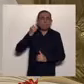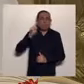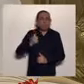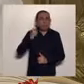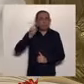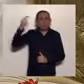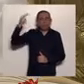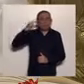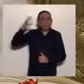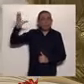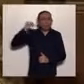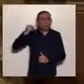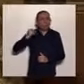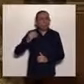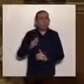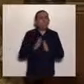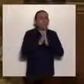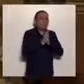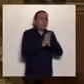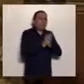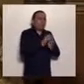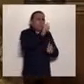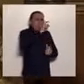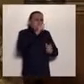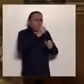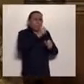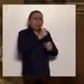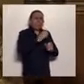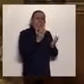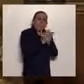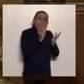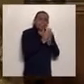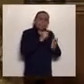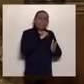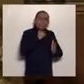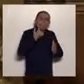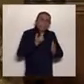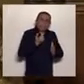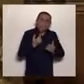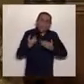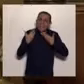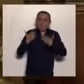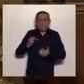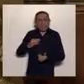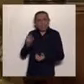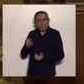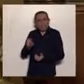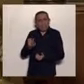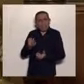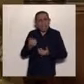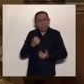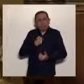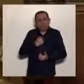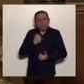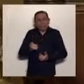pastor, escúchanos. Por los seminaristas y por los que se forman para la vida consagrada, para que sean fieles